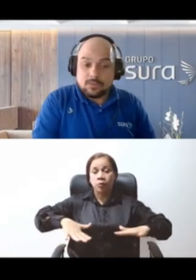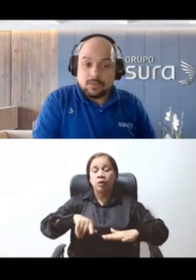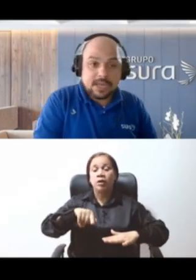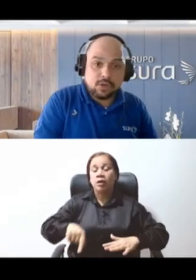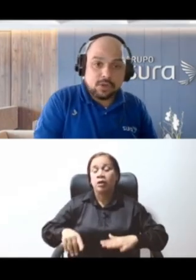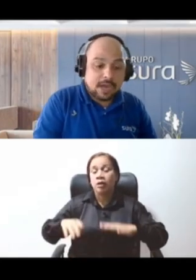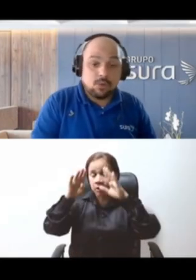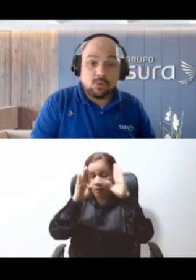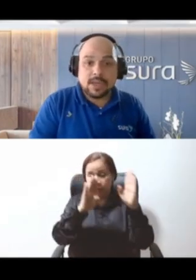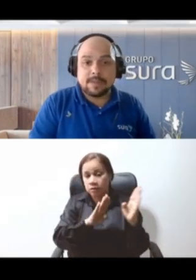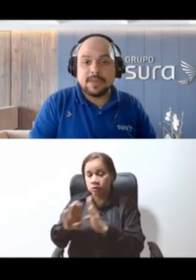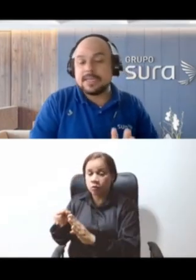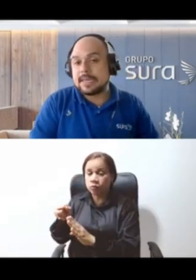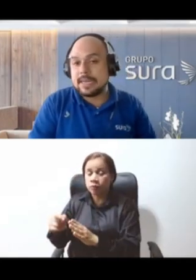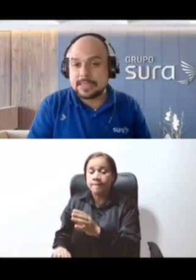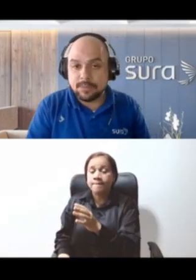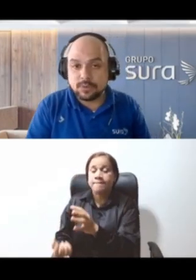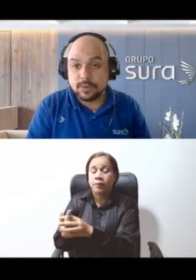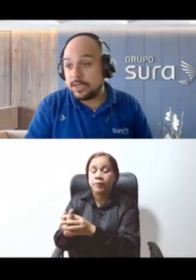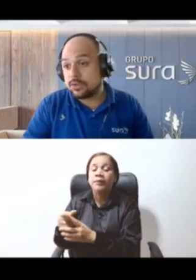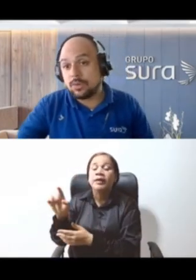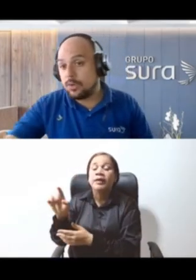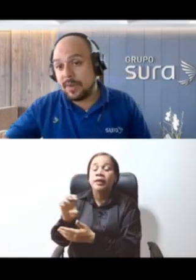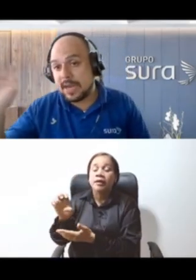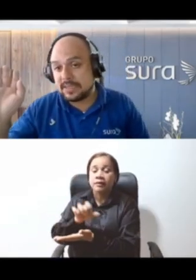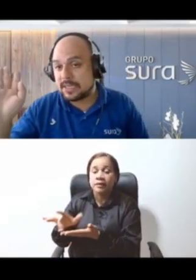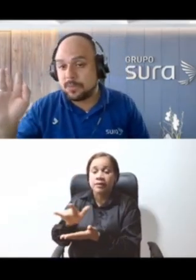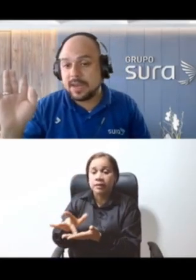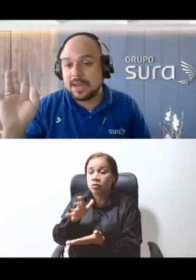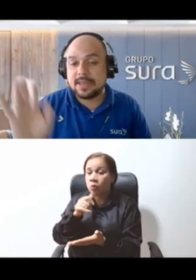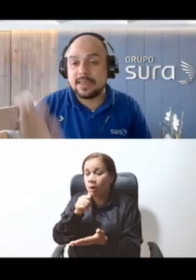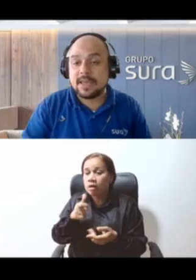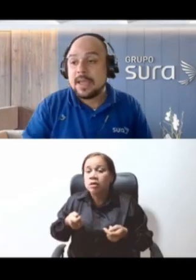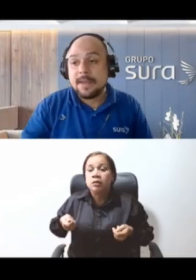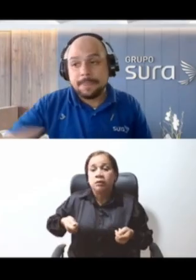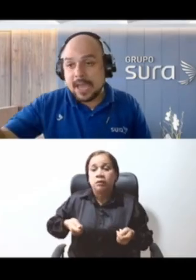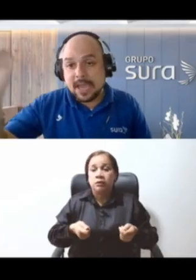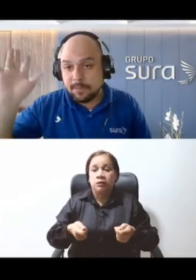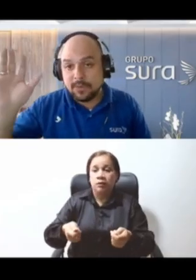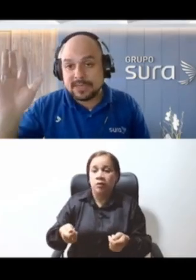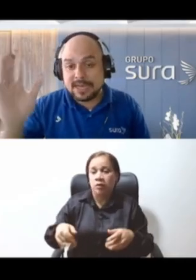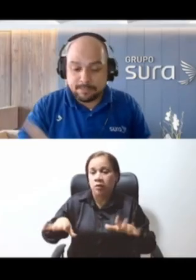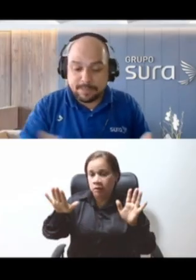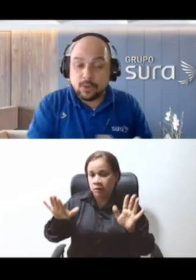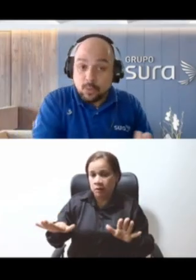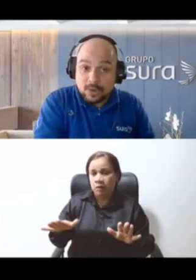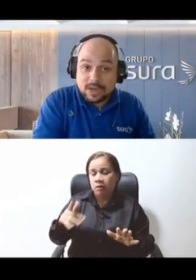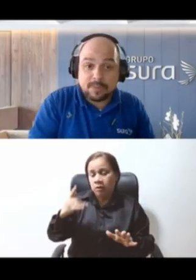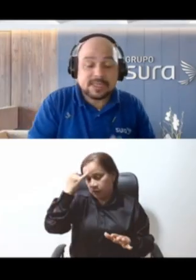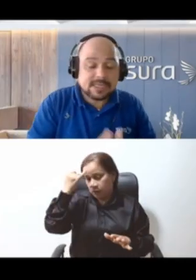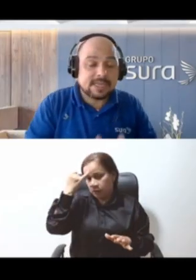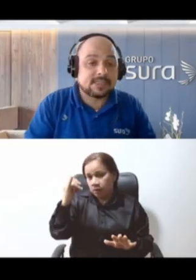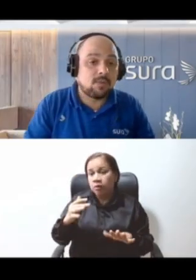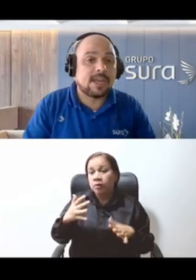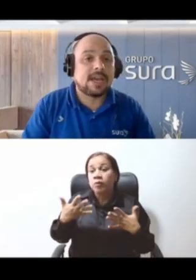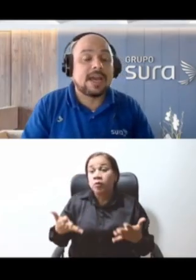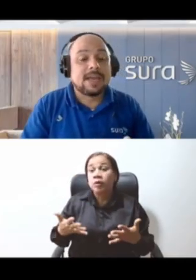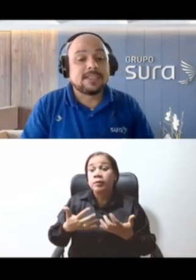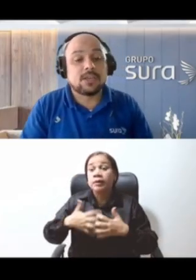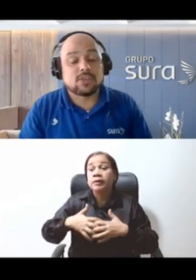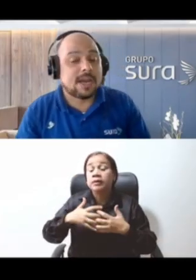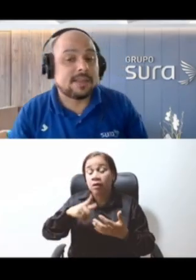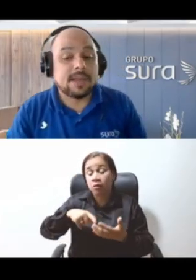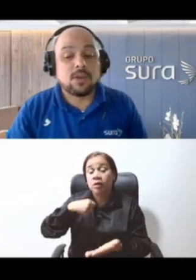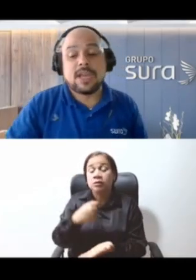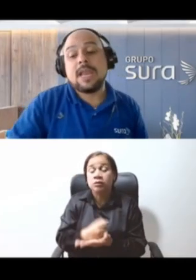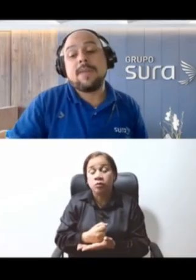emergencias. Un lesionado, no hay camilla, ¿qué hacemos? Listo, los brigadistas pueden atender e improvisar, pero una empresa está